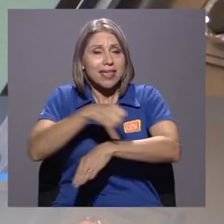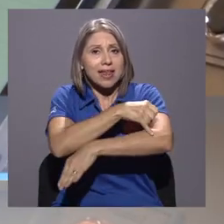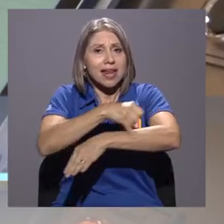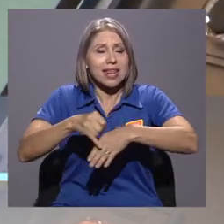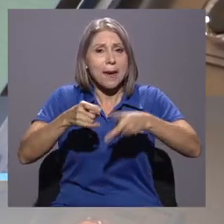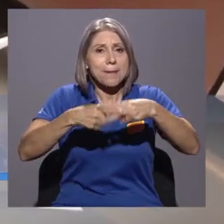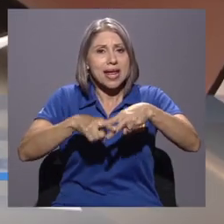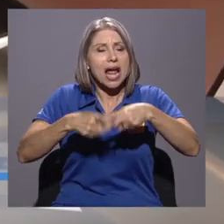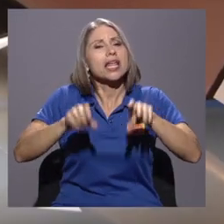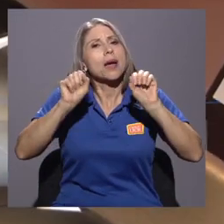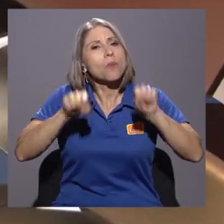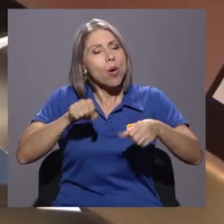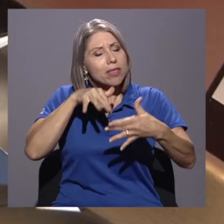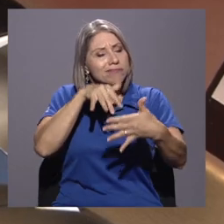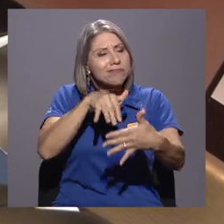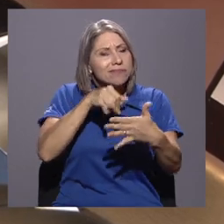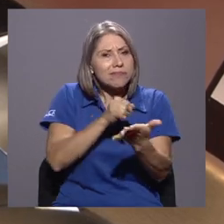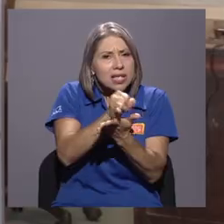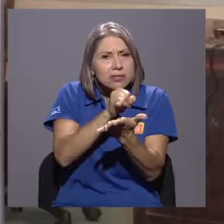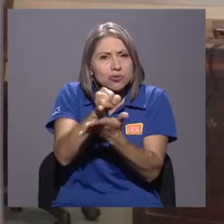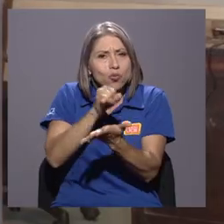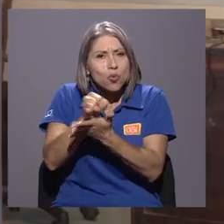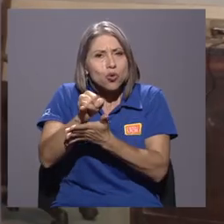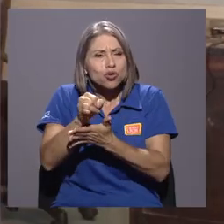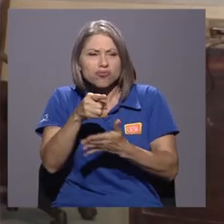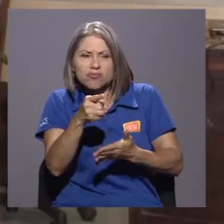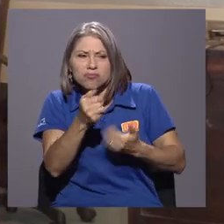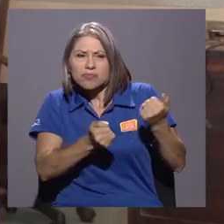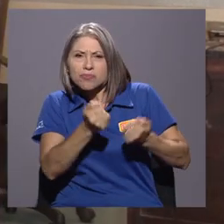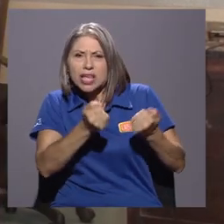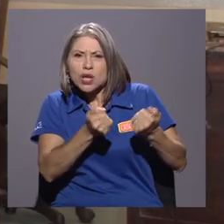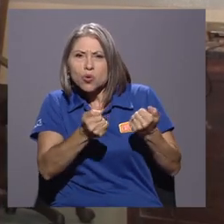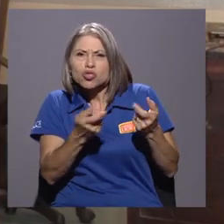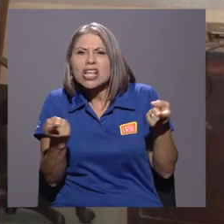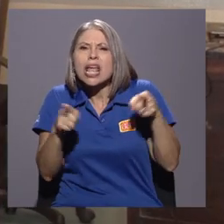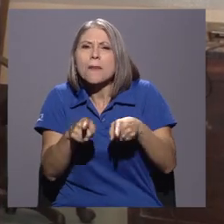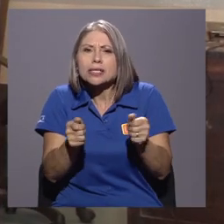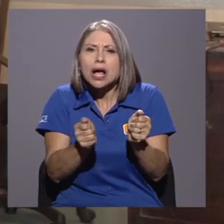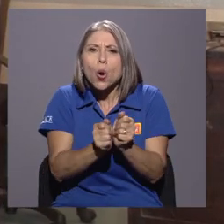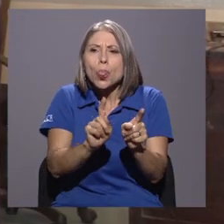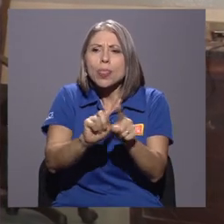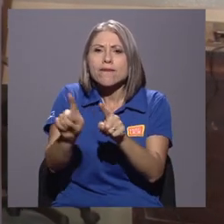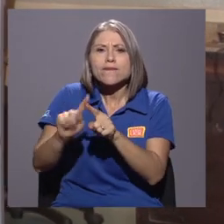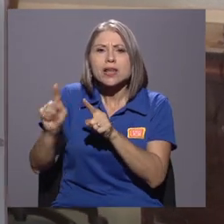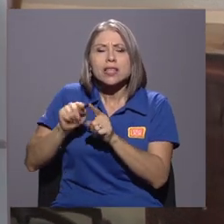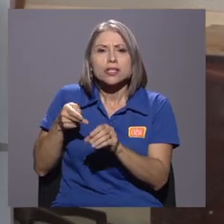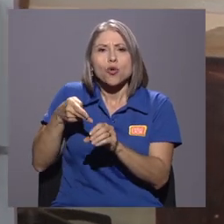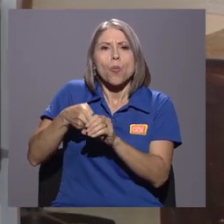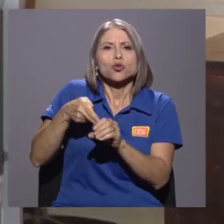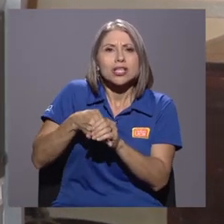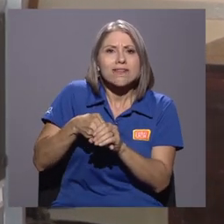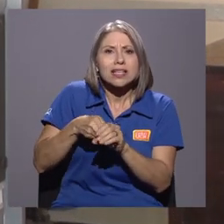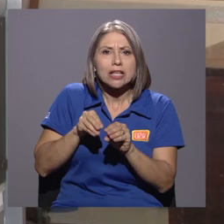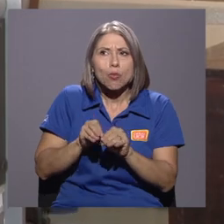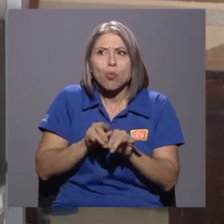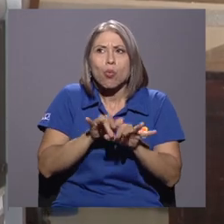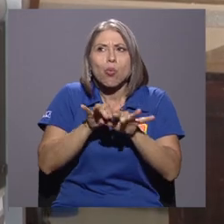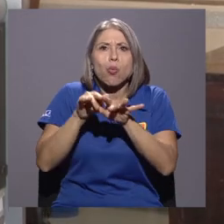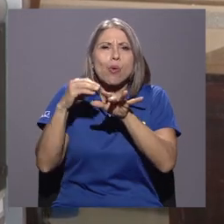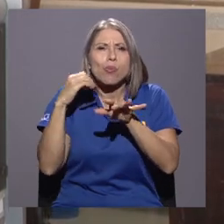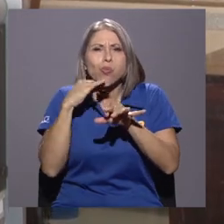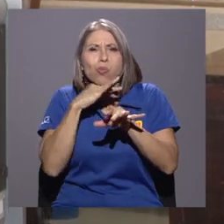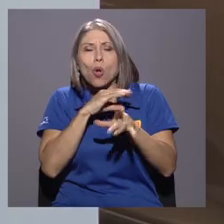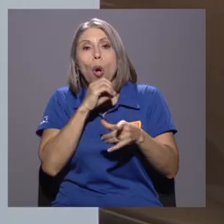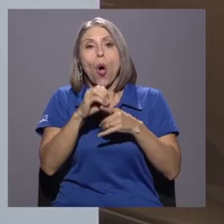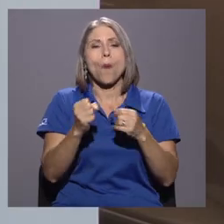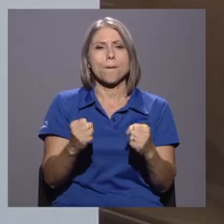estudios acerca del comportamiento de los vehículos con diferentes combustibles, sobre emisión de gases y potencia.